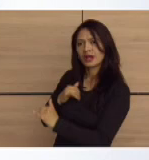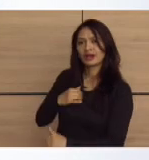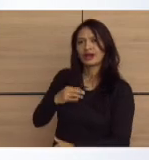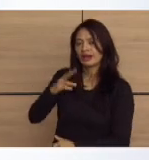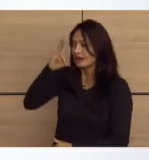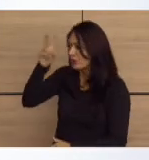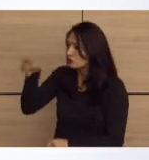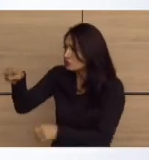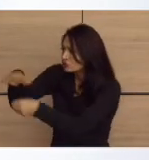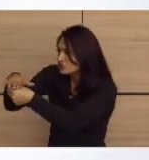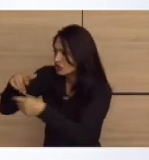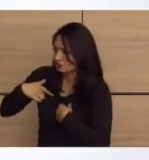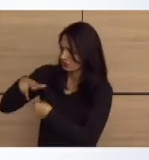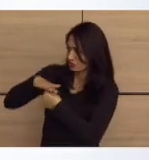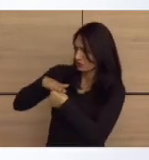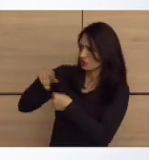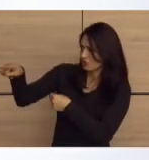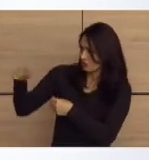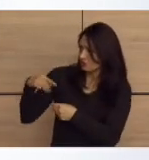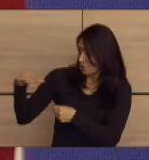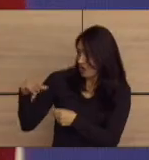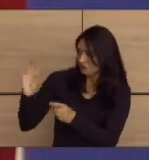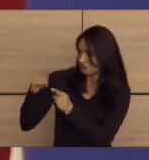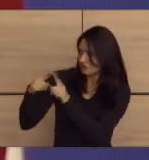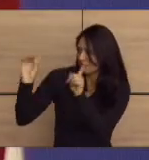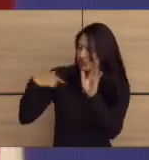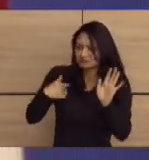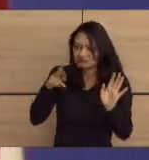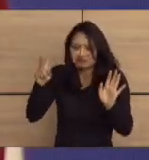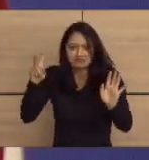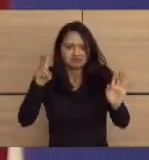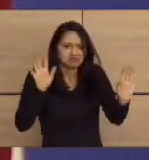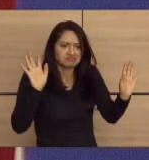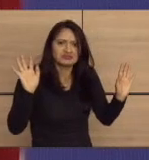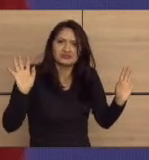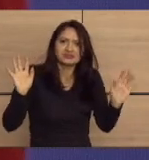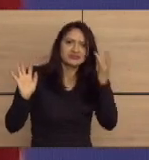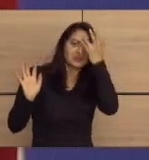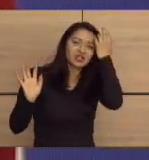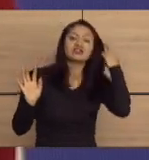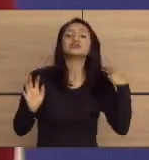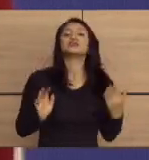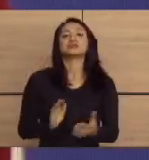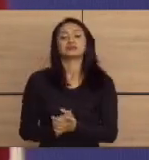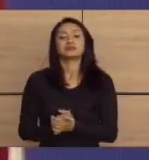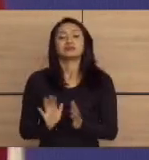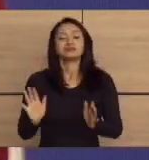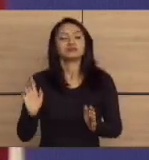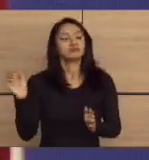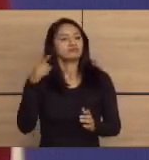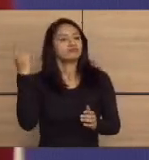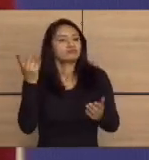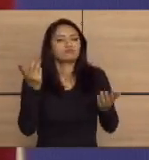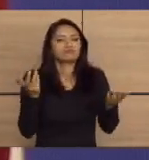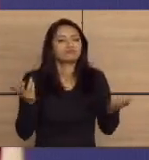igual a la mía, que no es la de él ni la mía, probablemente, sino la que construyamos juntos. y logremos